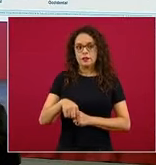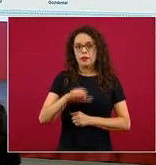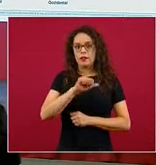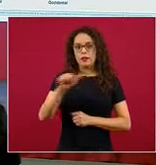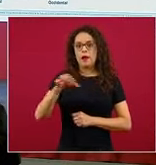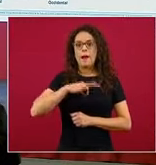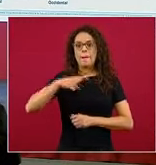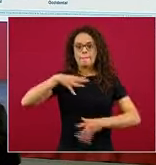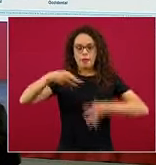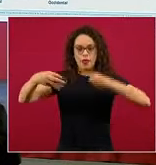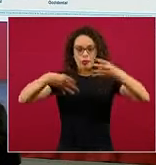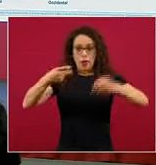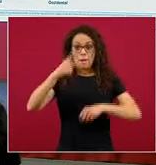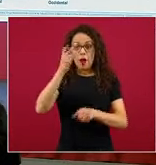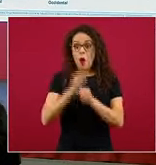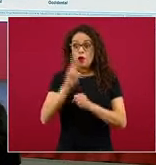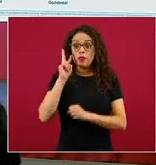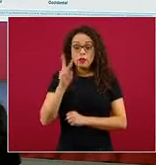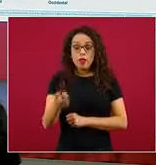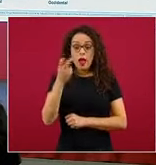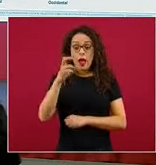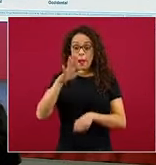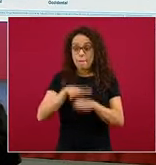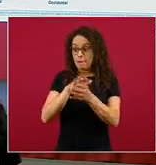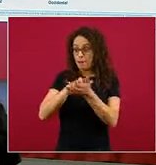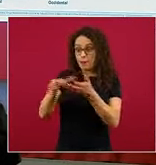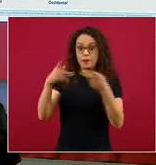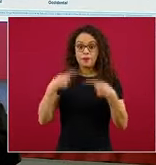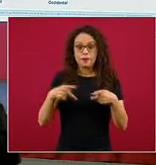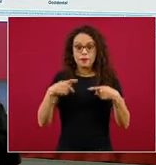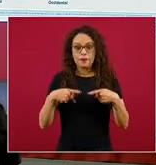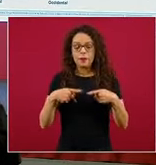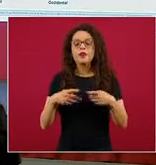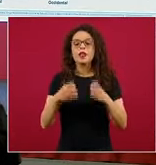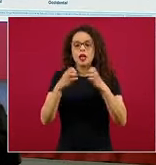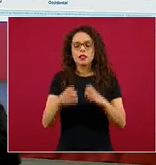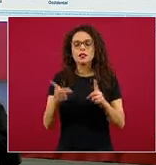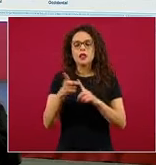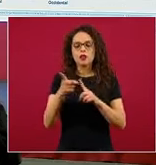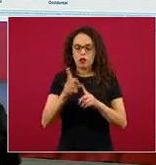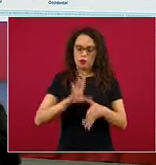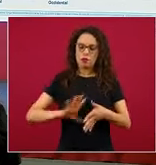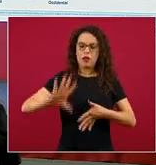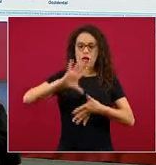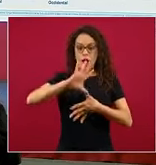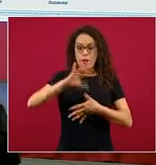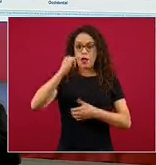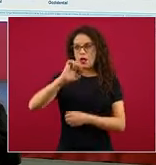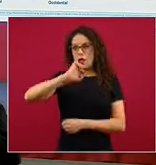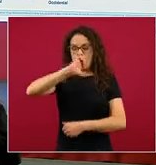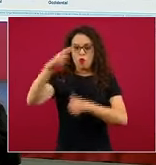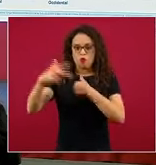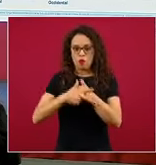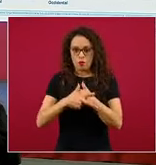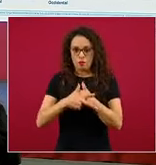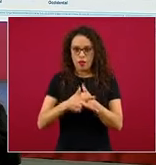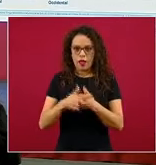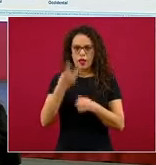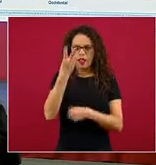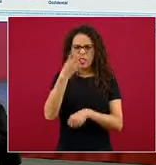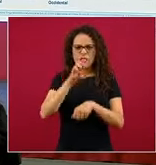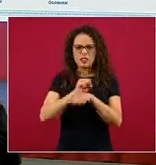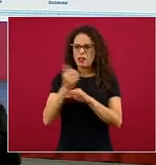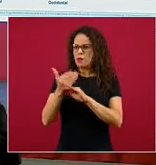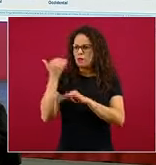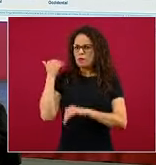ver, la gran cantidad de estas personas se encuentran concentradas en las regiones de América y de Europa. Veíamos hace 3 semanas